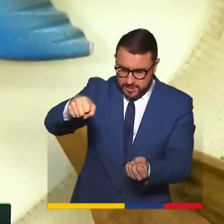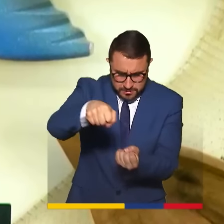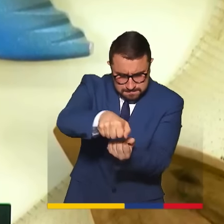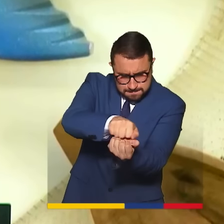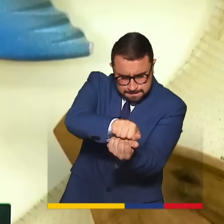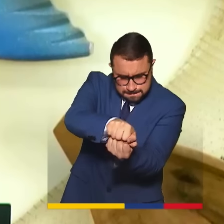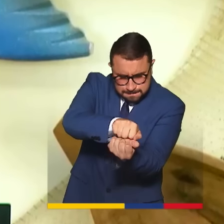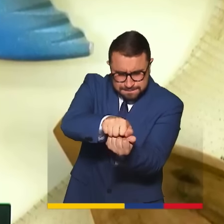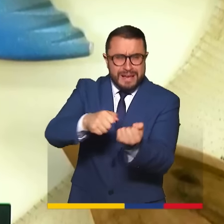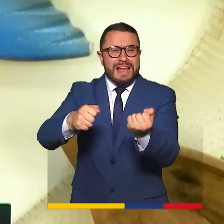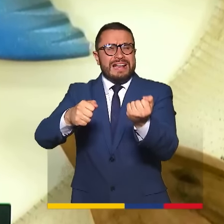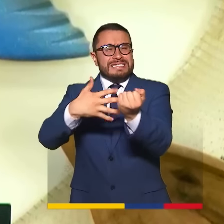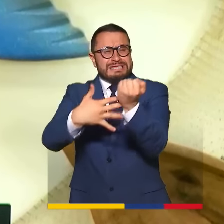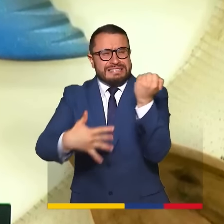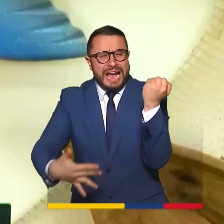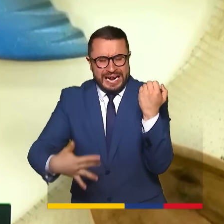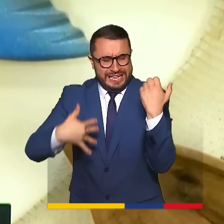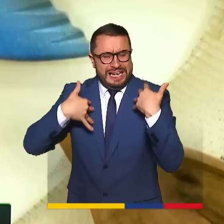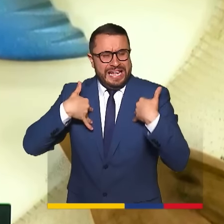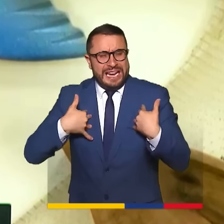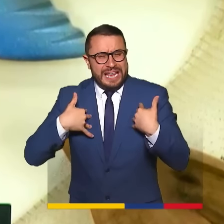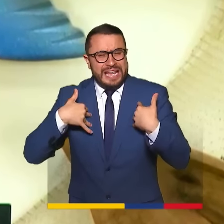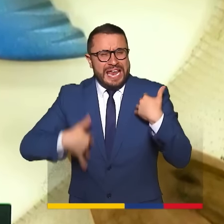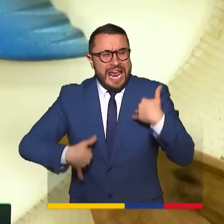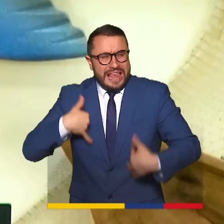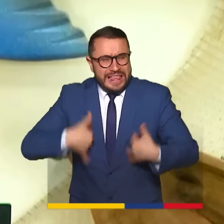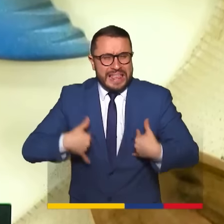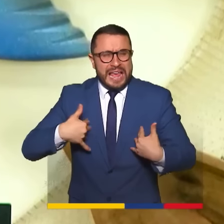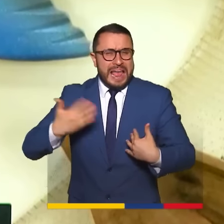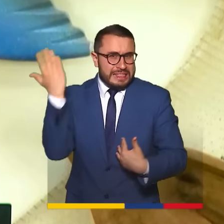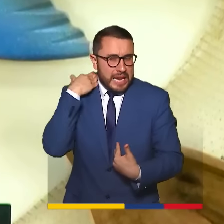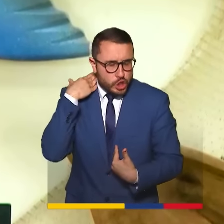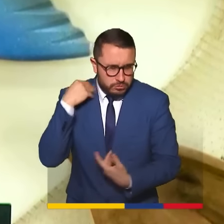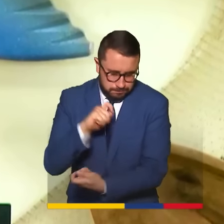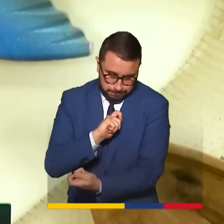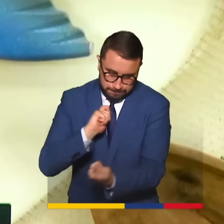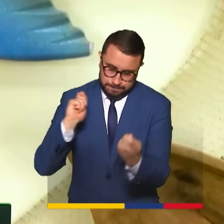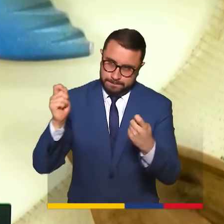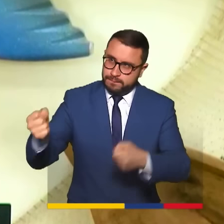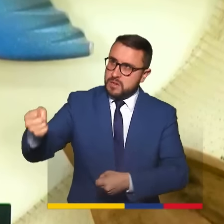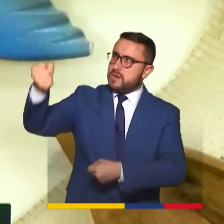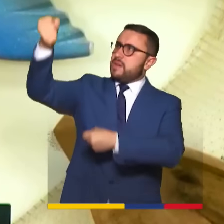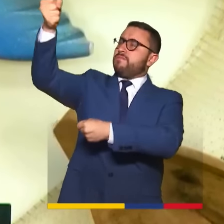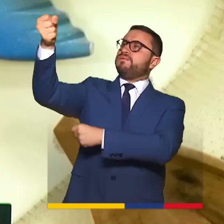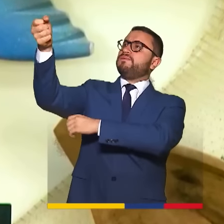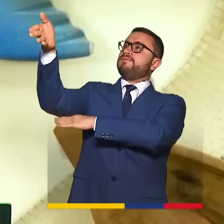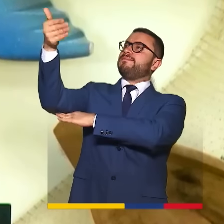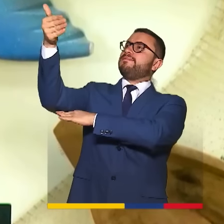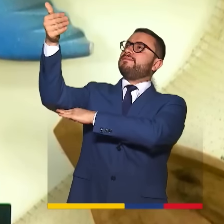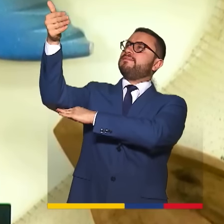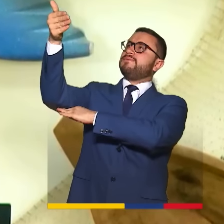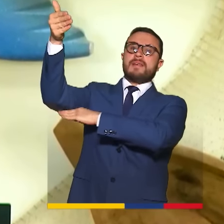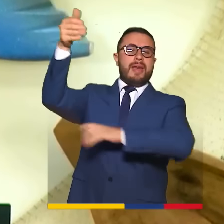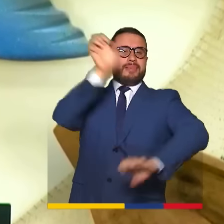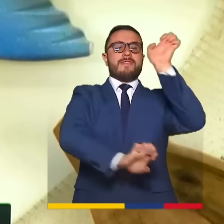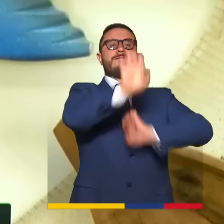y las heridas y las sangres y levantarla para defender al pueblo, para defender sus